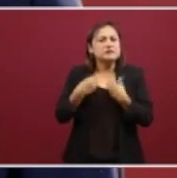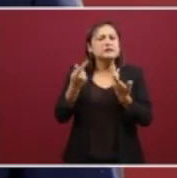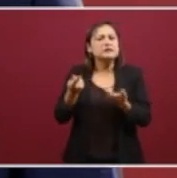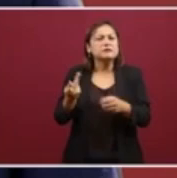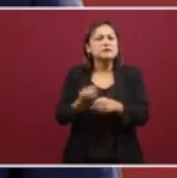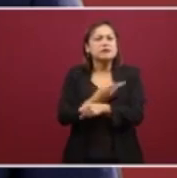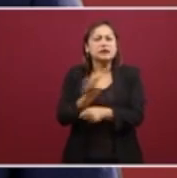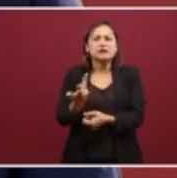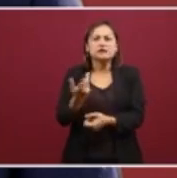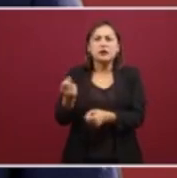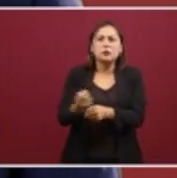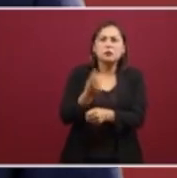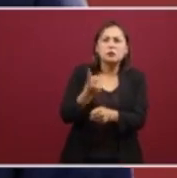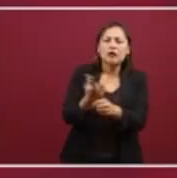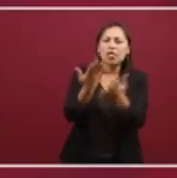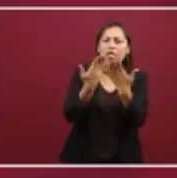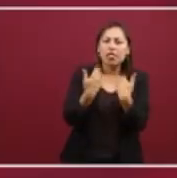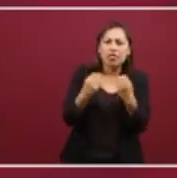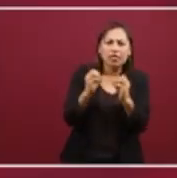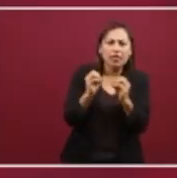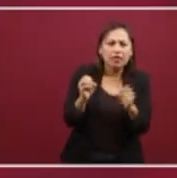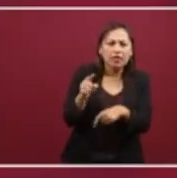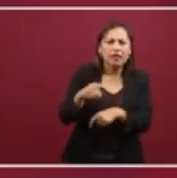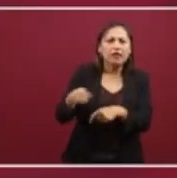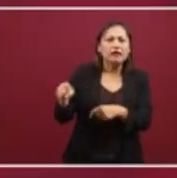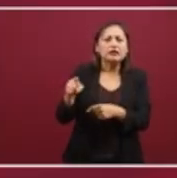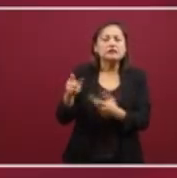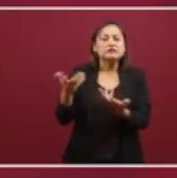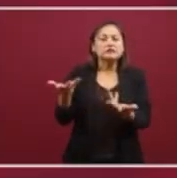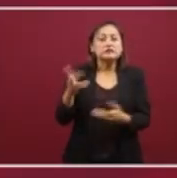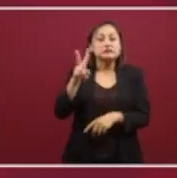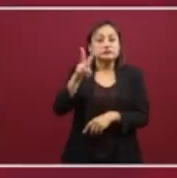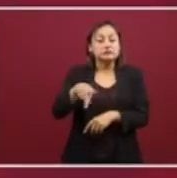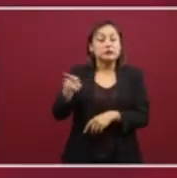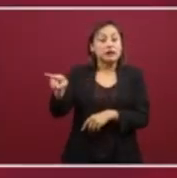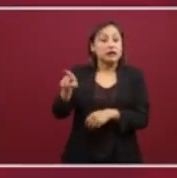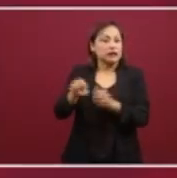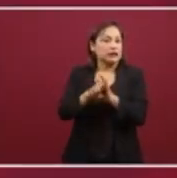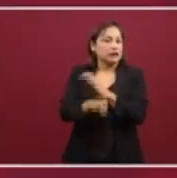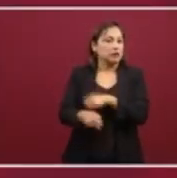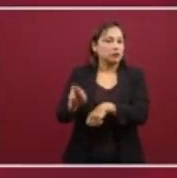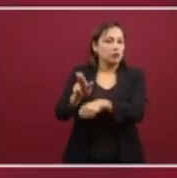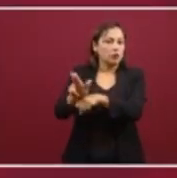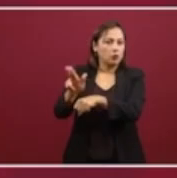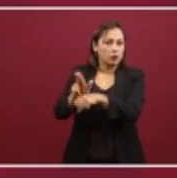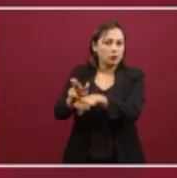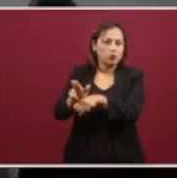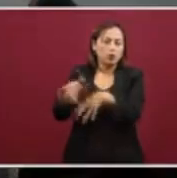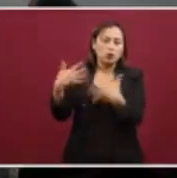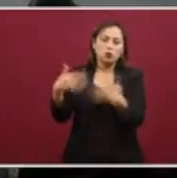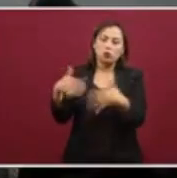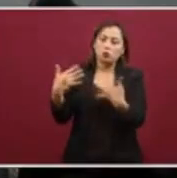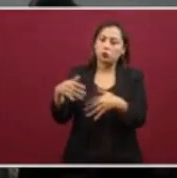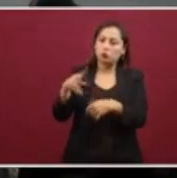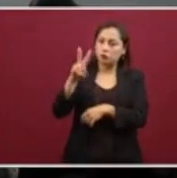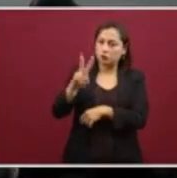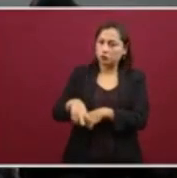alternativas, en particular la crisis en Honduras y